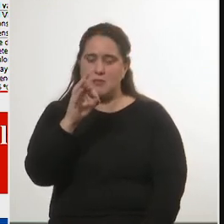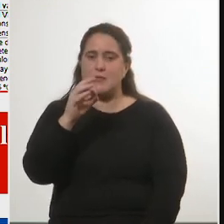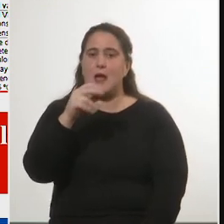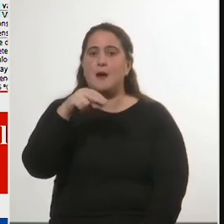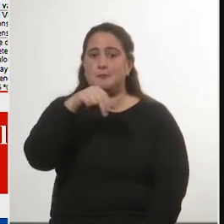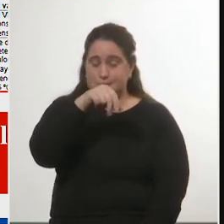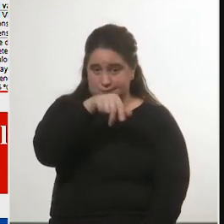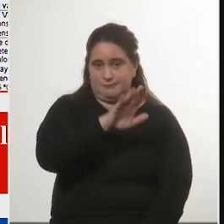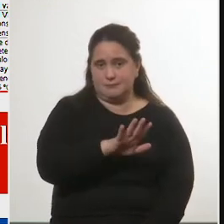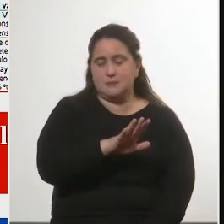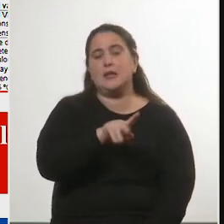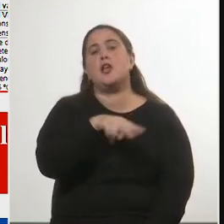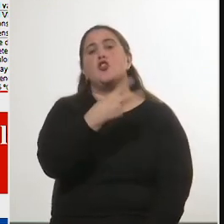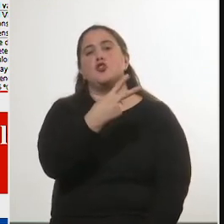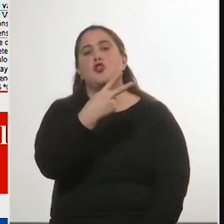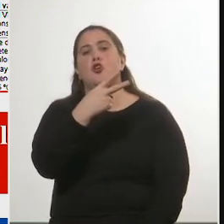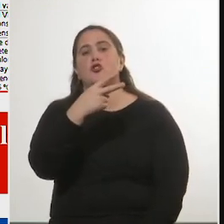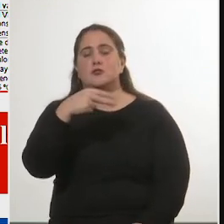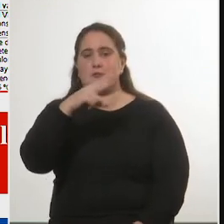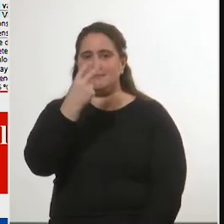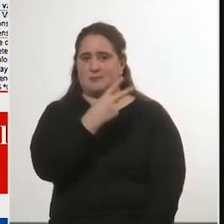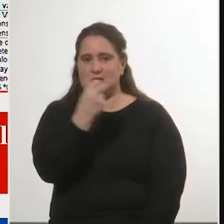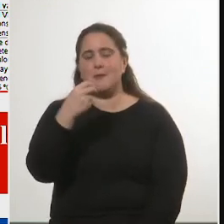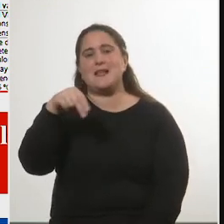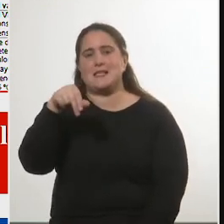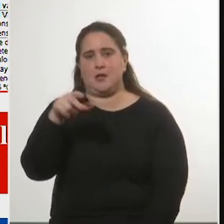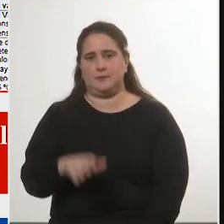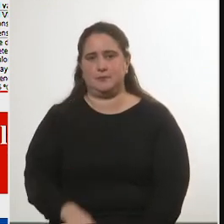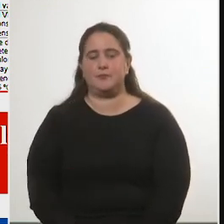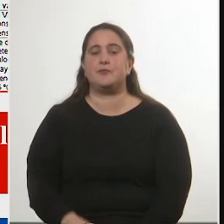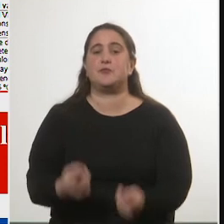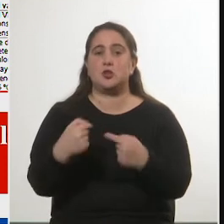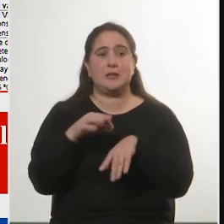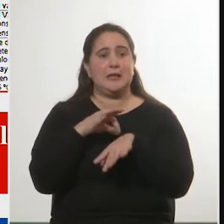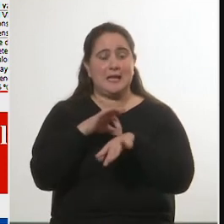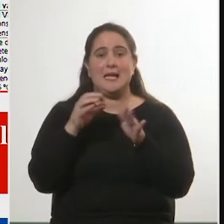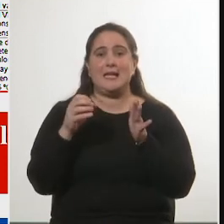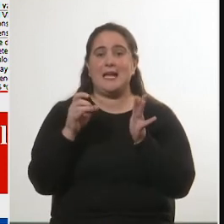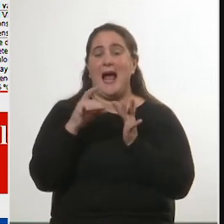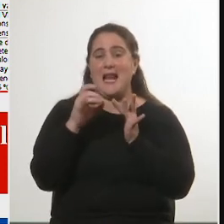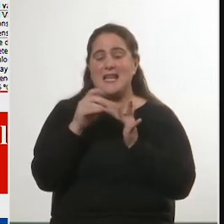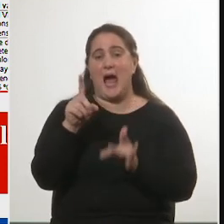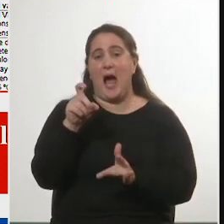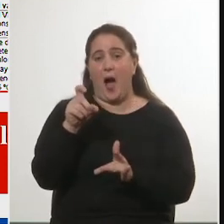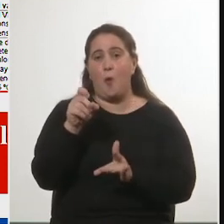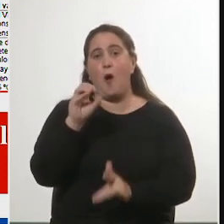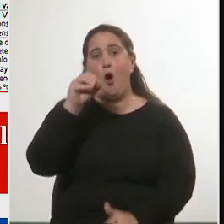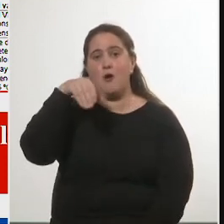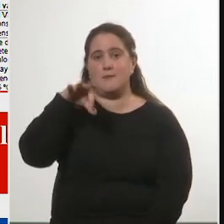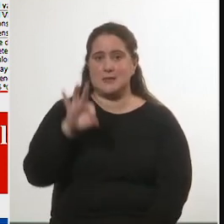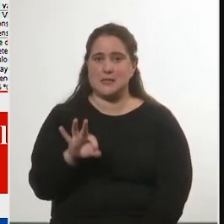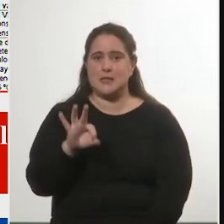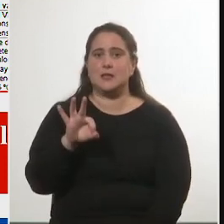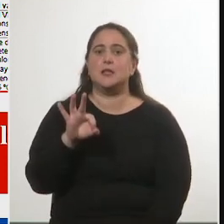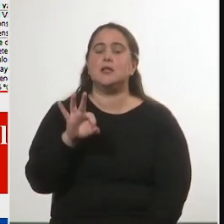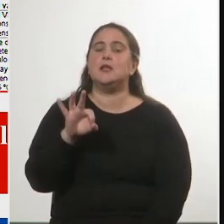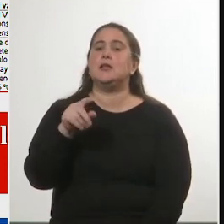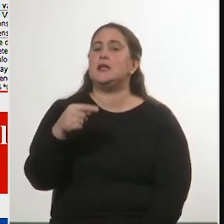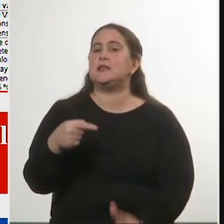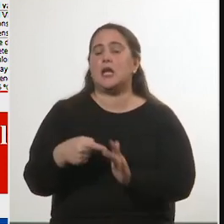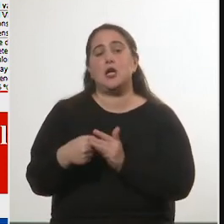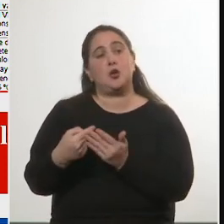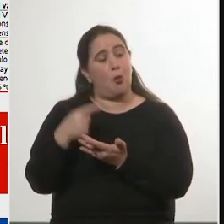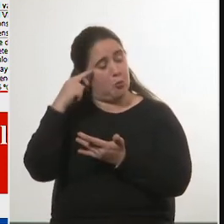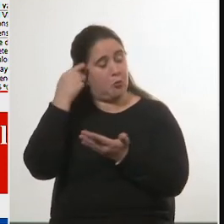250 miligramos para el cloruro y de 200 miligramos para el sodio. Las guías de calidad de agua de la Organización Mundial de la Salud